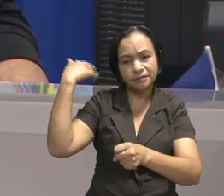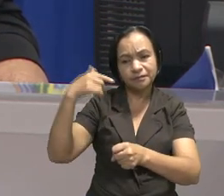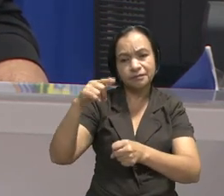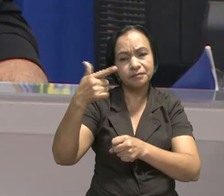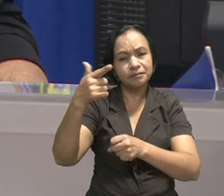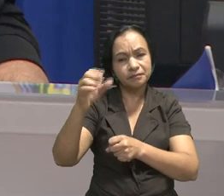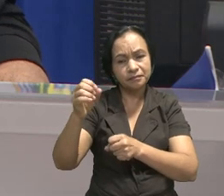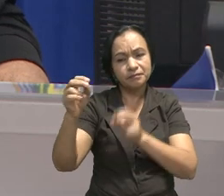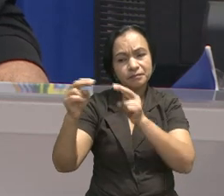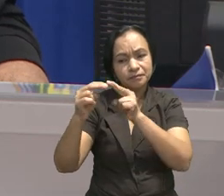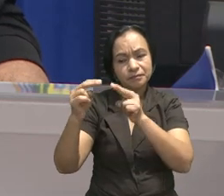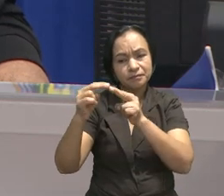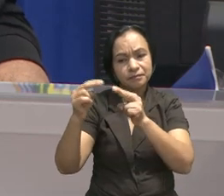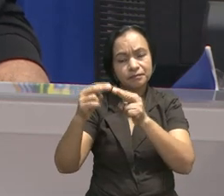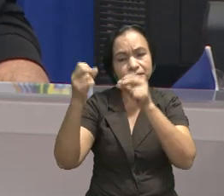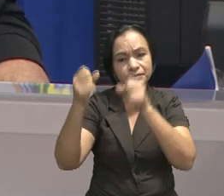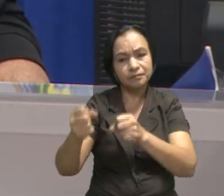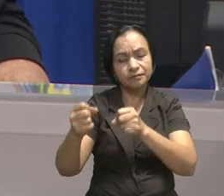70,